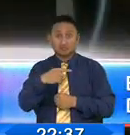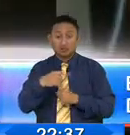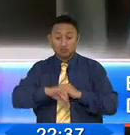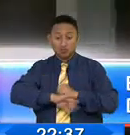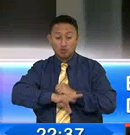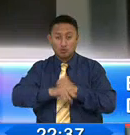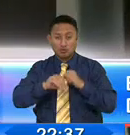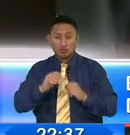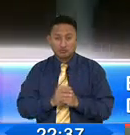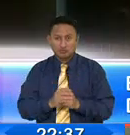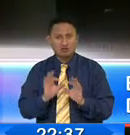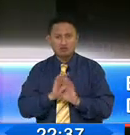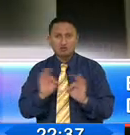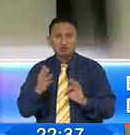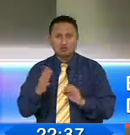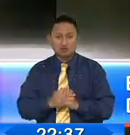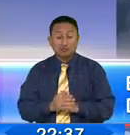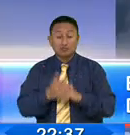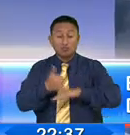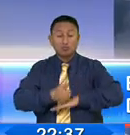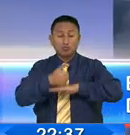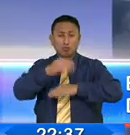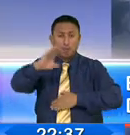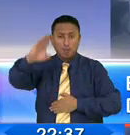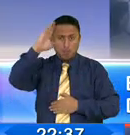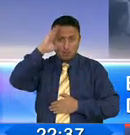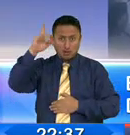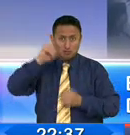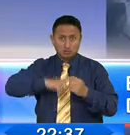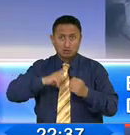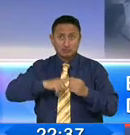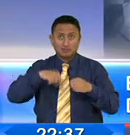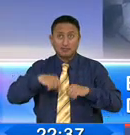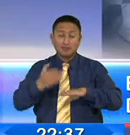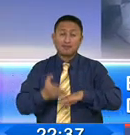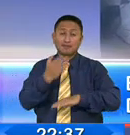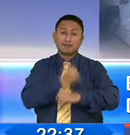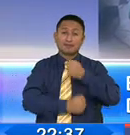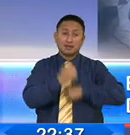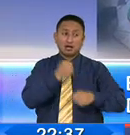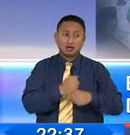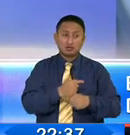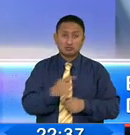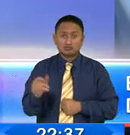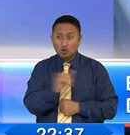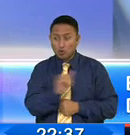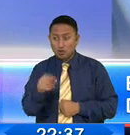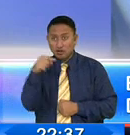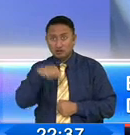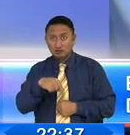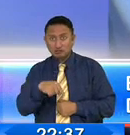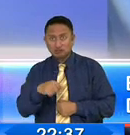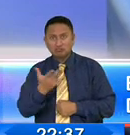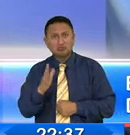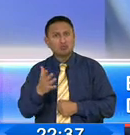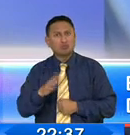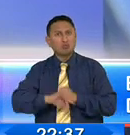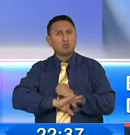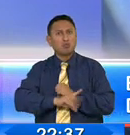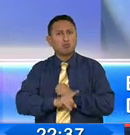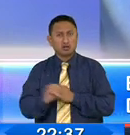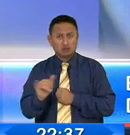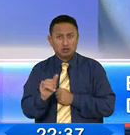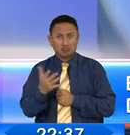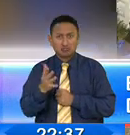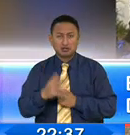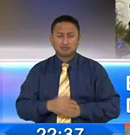casi nulos. Según el comandante de policía del DMQ, en los últimos años no hay registro de robo a cajeros automáticos con las características